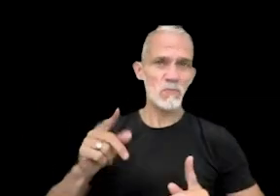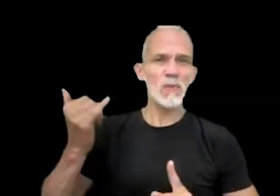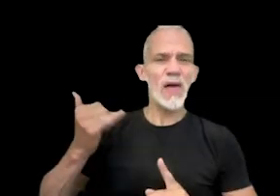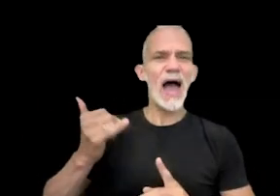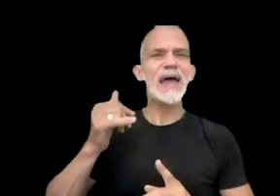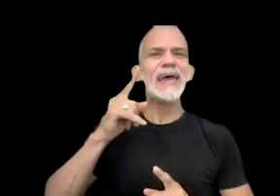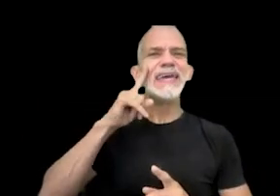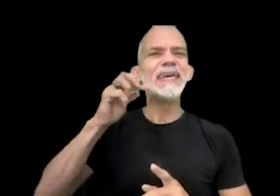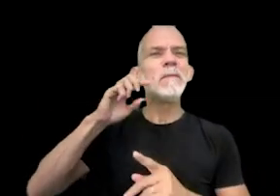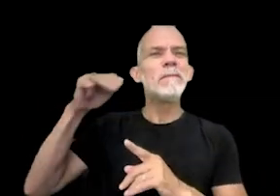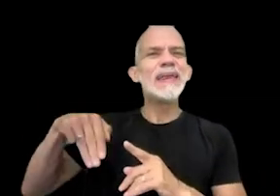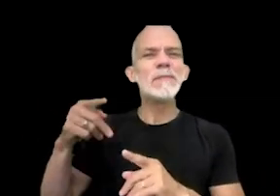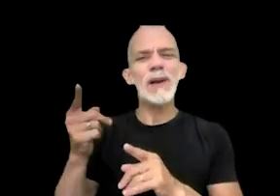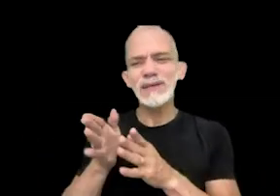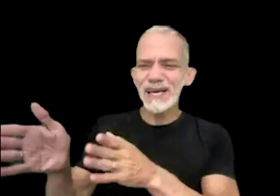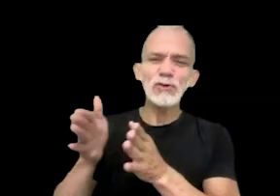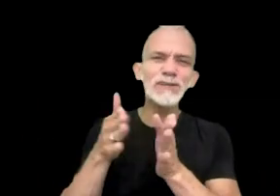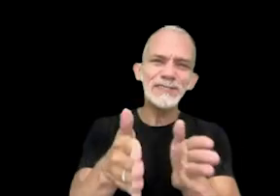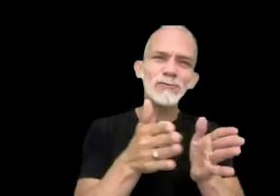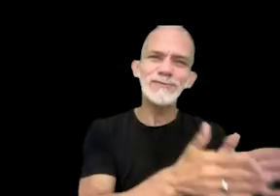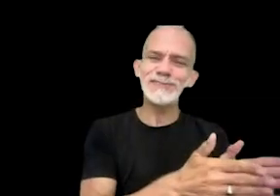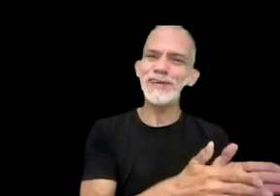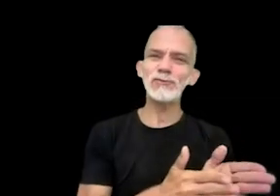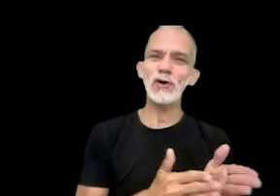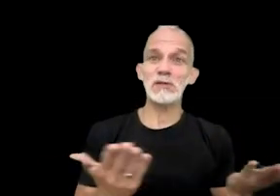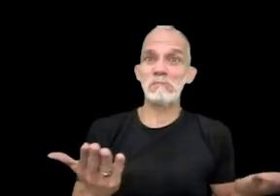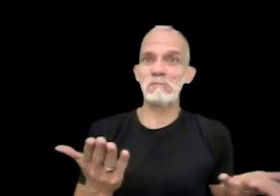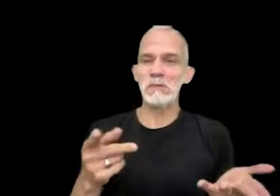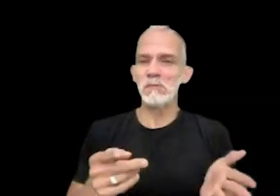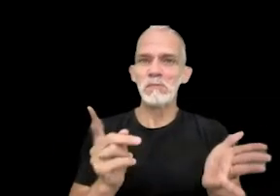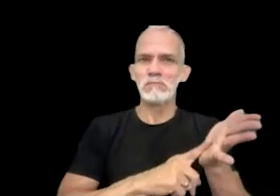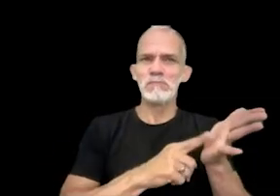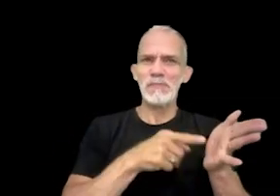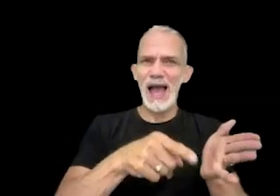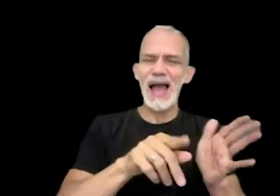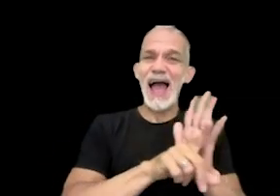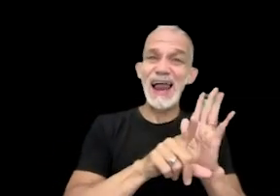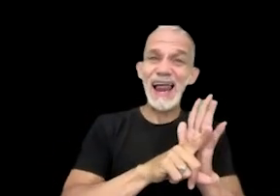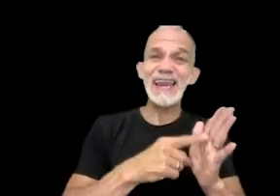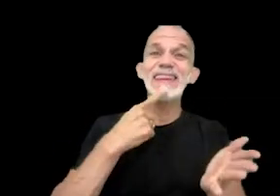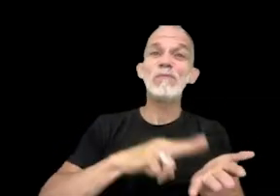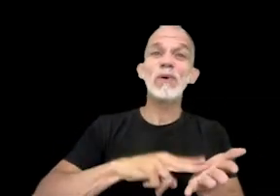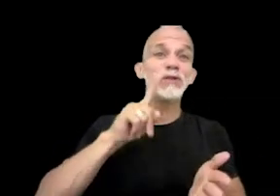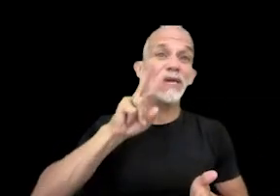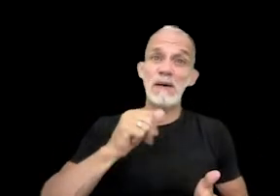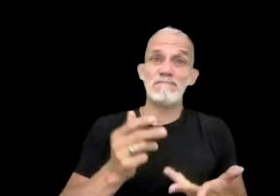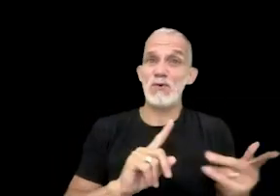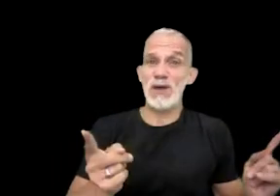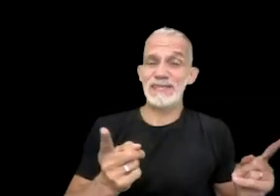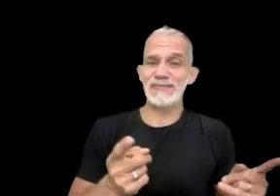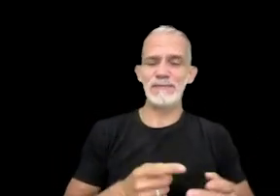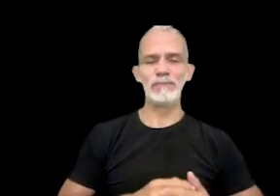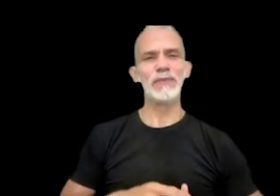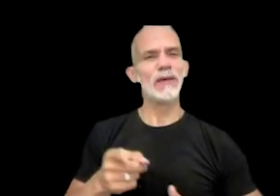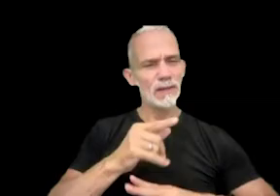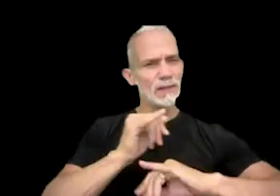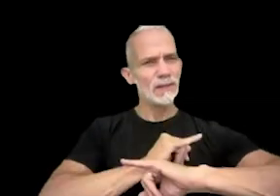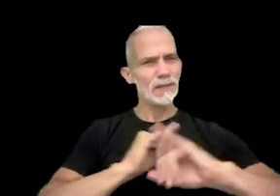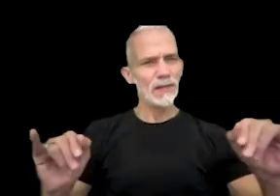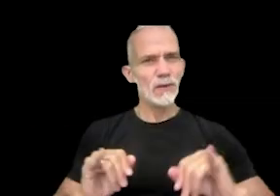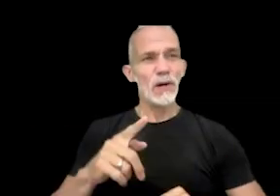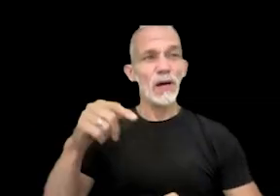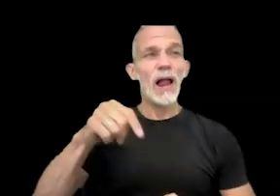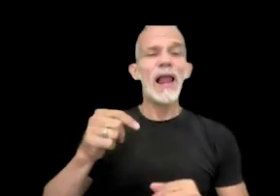IPIM para ciertos sectores, lo que no admite su aplicación a la ley de impuesto al valor agregado. Recordemos